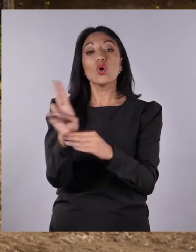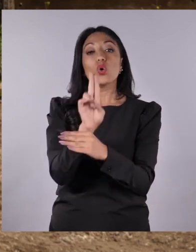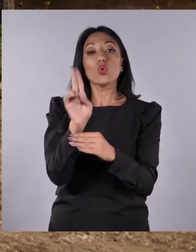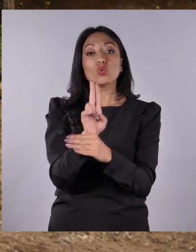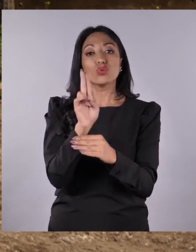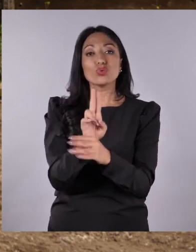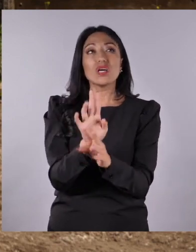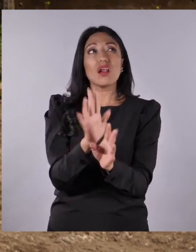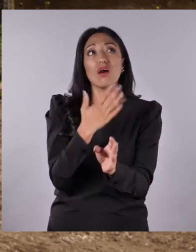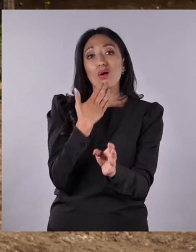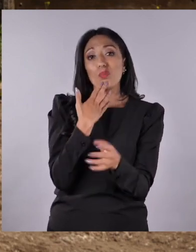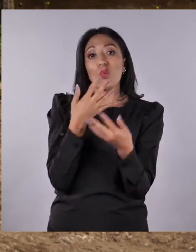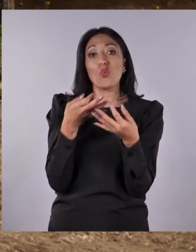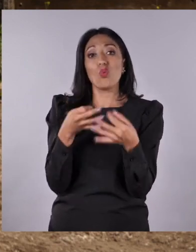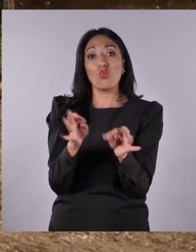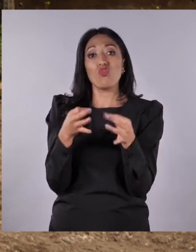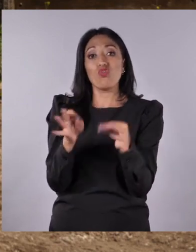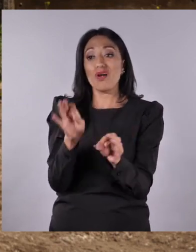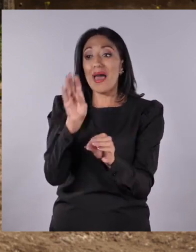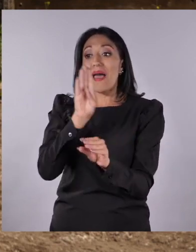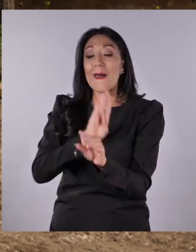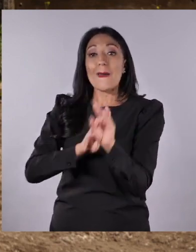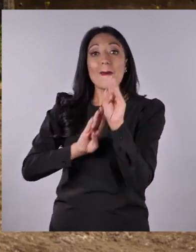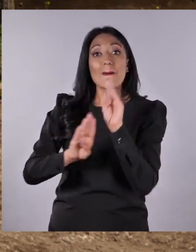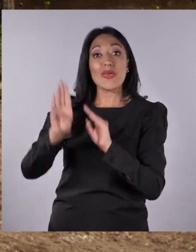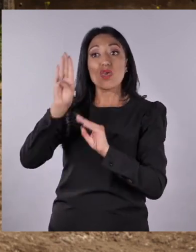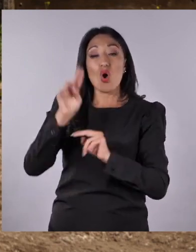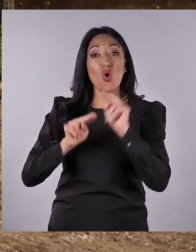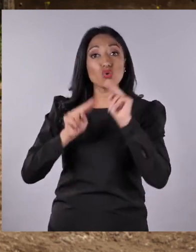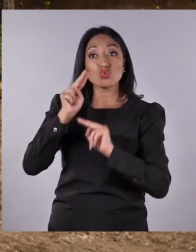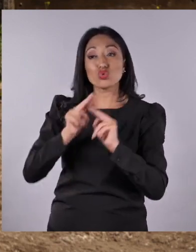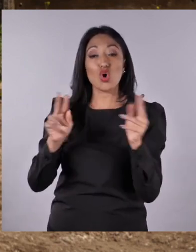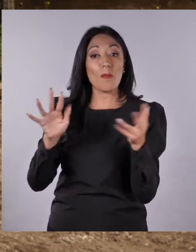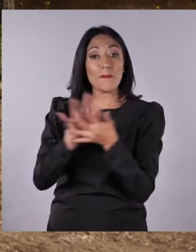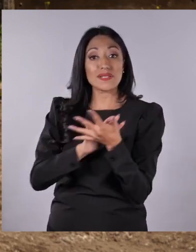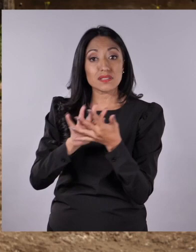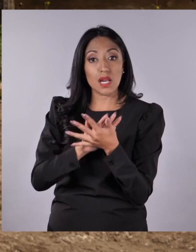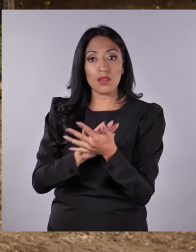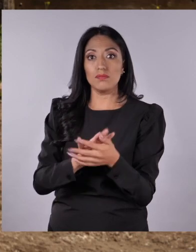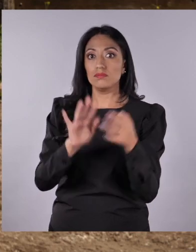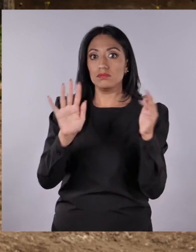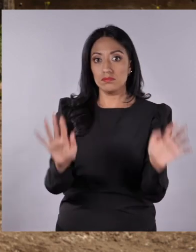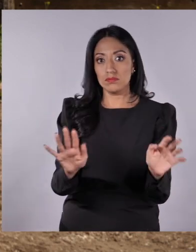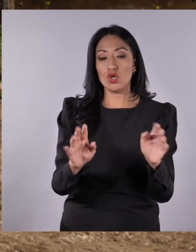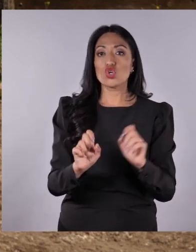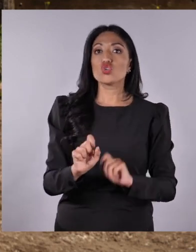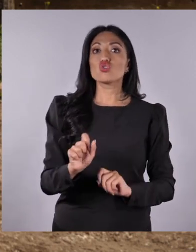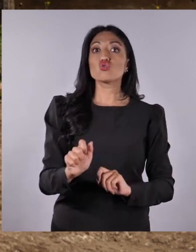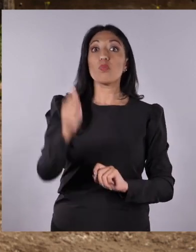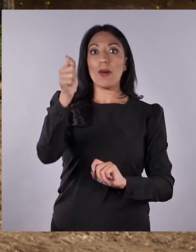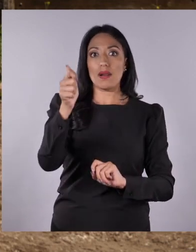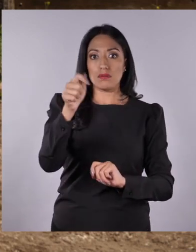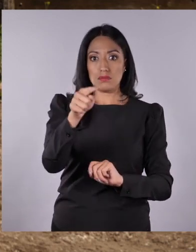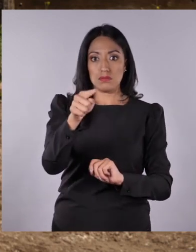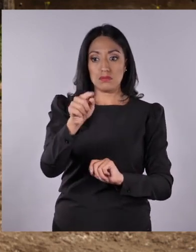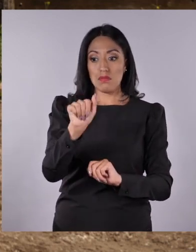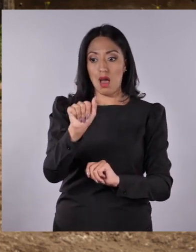construir utilizando una técnica de bioconstrucción híbrida. Usaremos el super